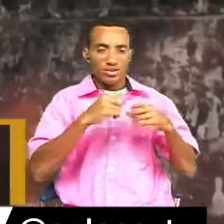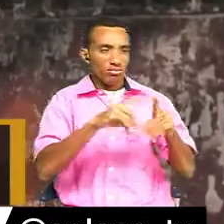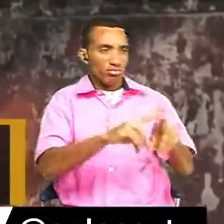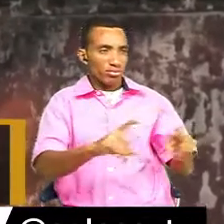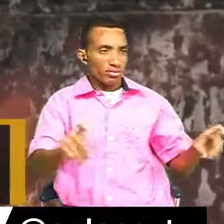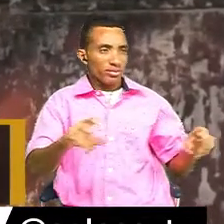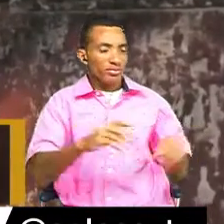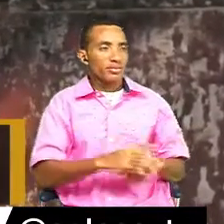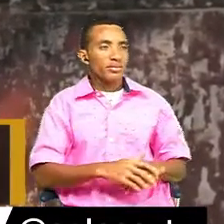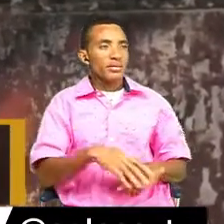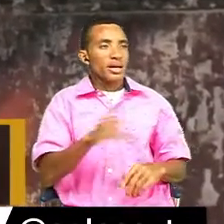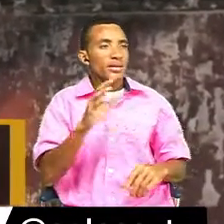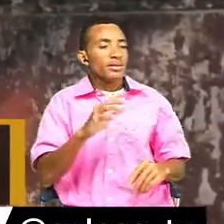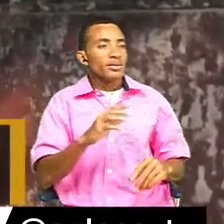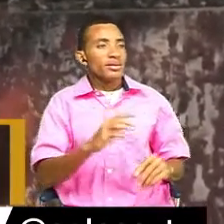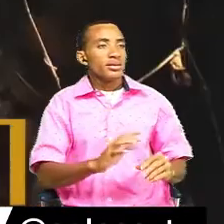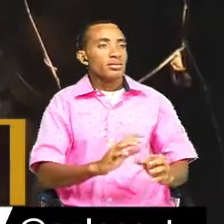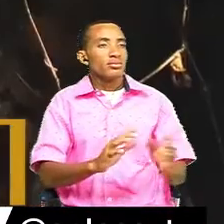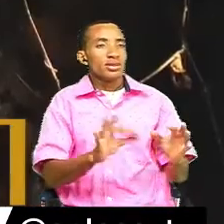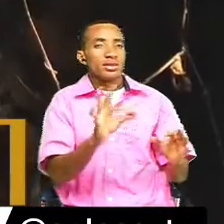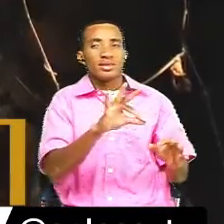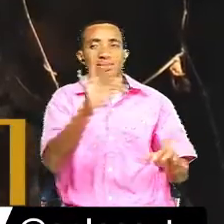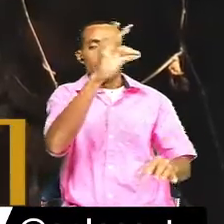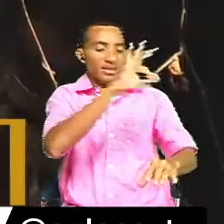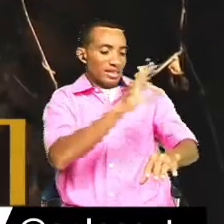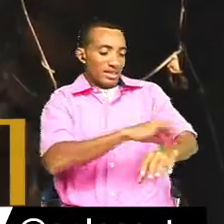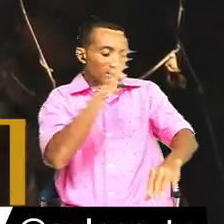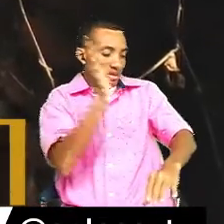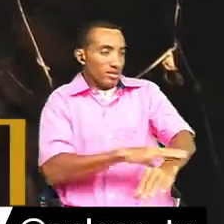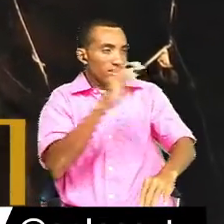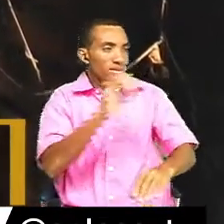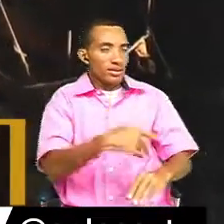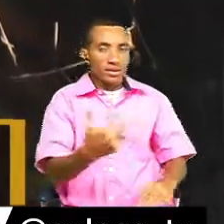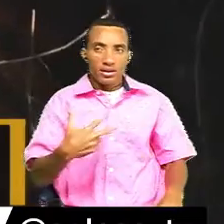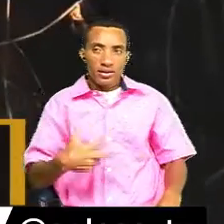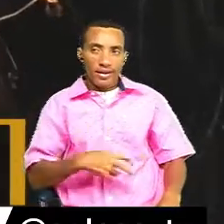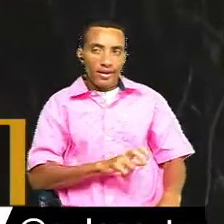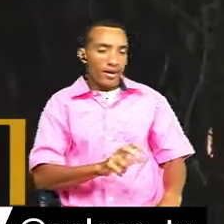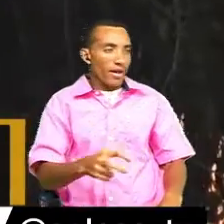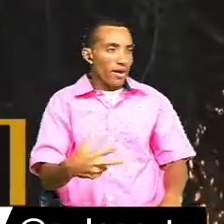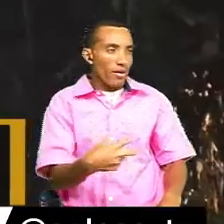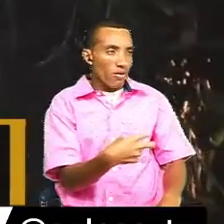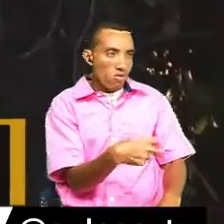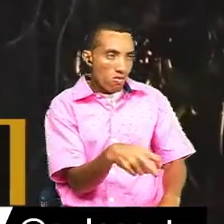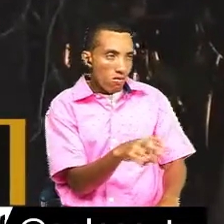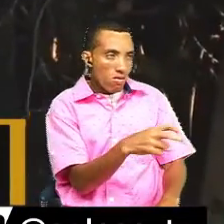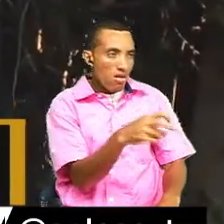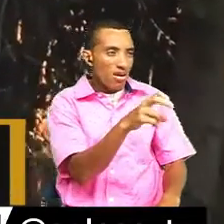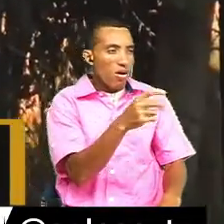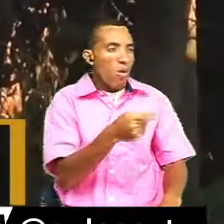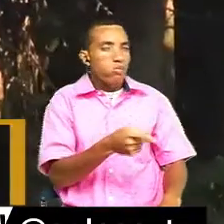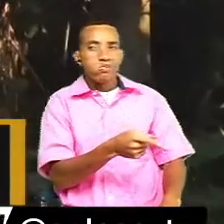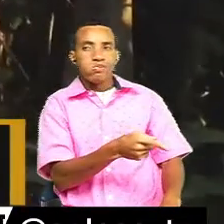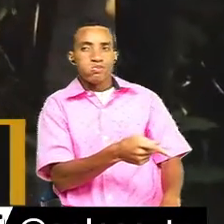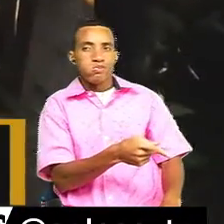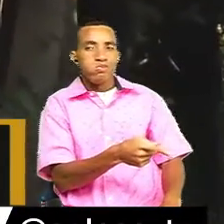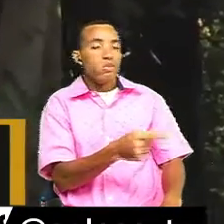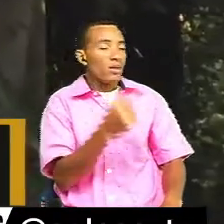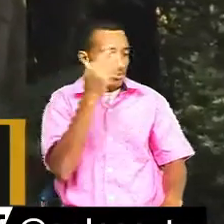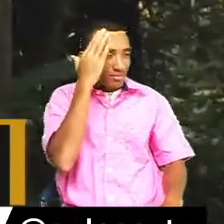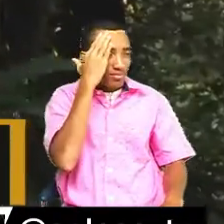Más que todo proliferación de zancudos, culebras, como ve usted se encuentra anexa ahí a un bajo